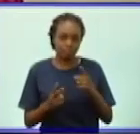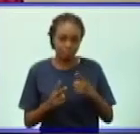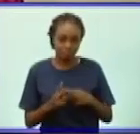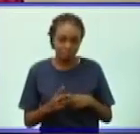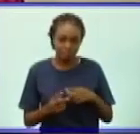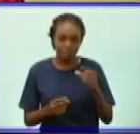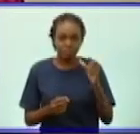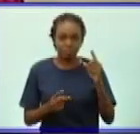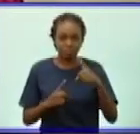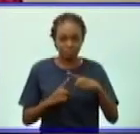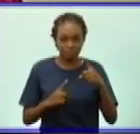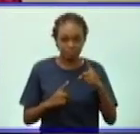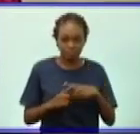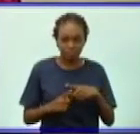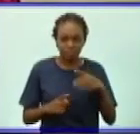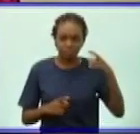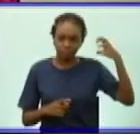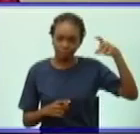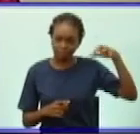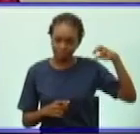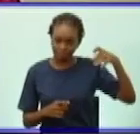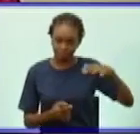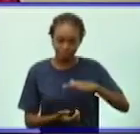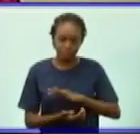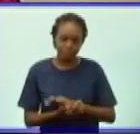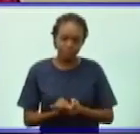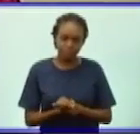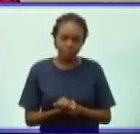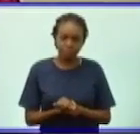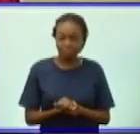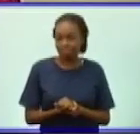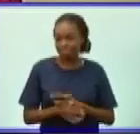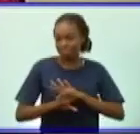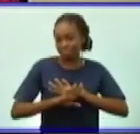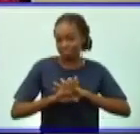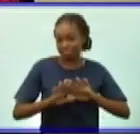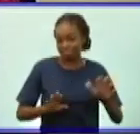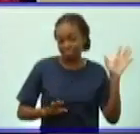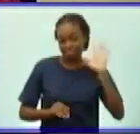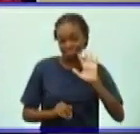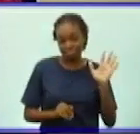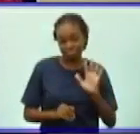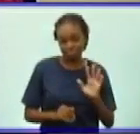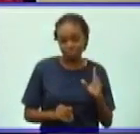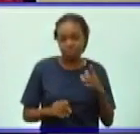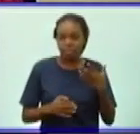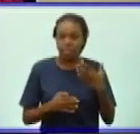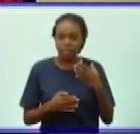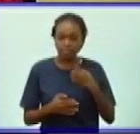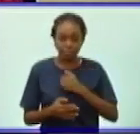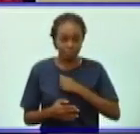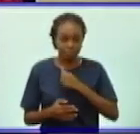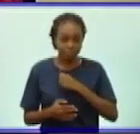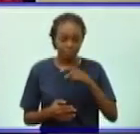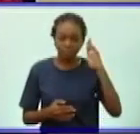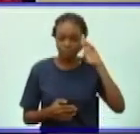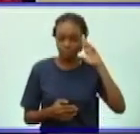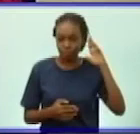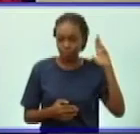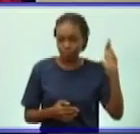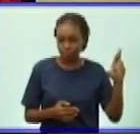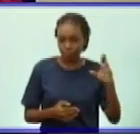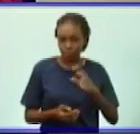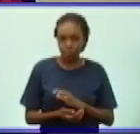Las Tunas y Pinar del Río. Bueno, nos despedimos, no sin antes recordarle